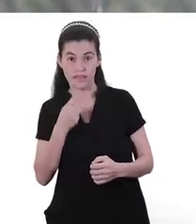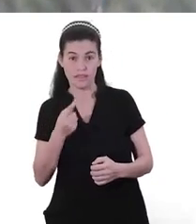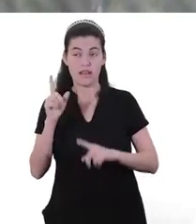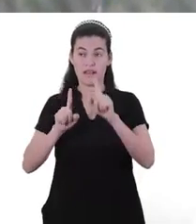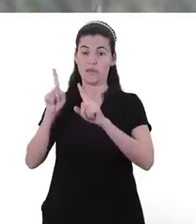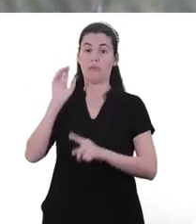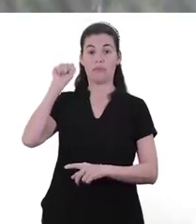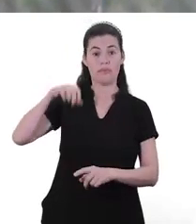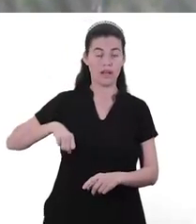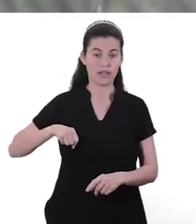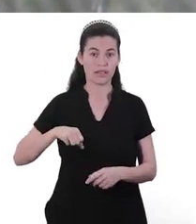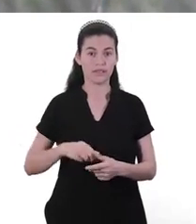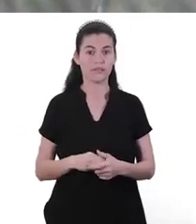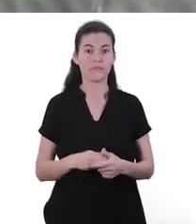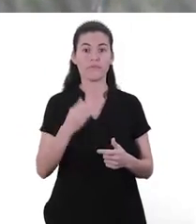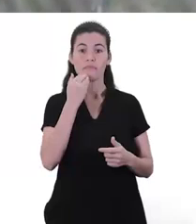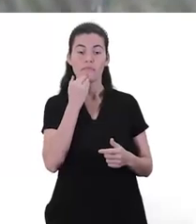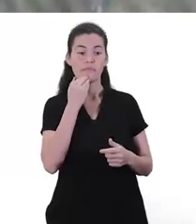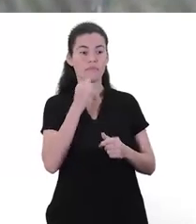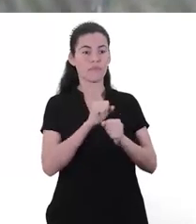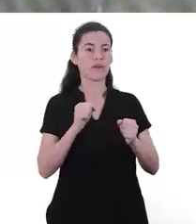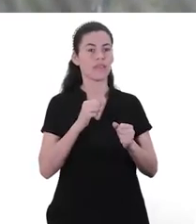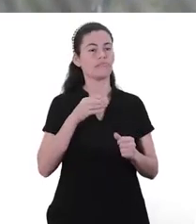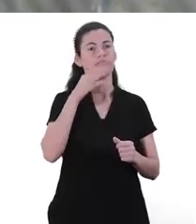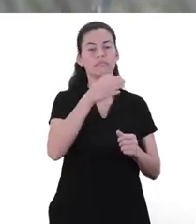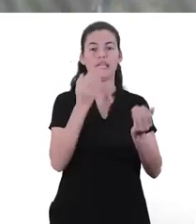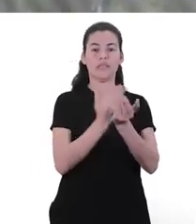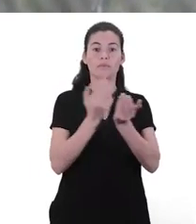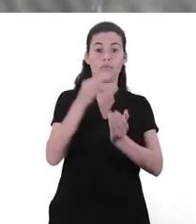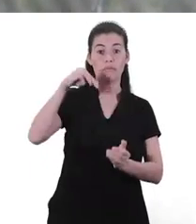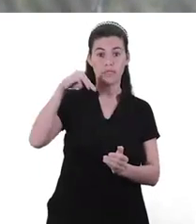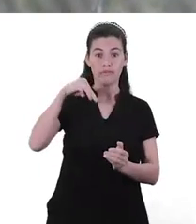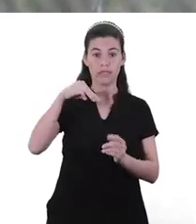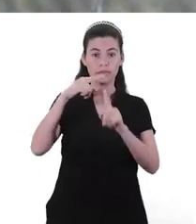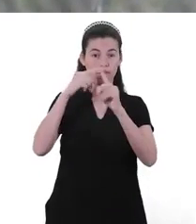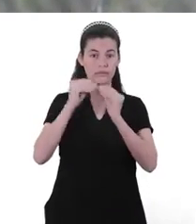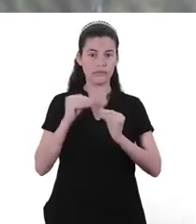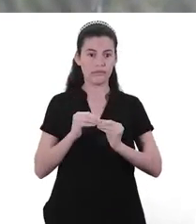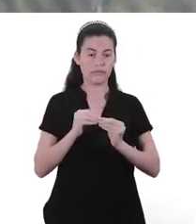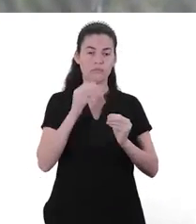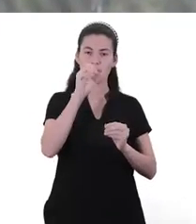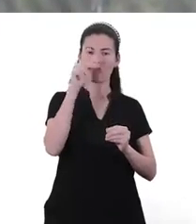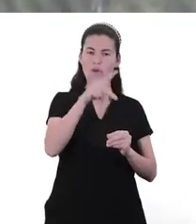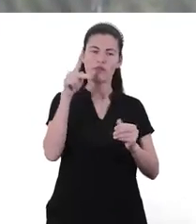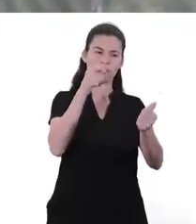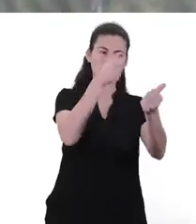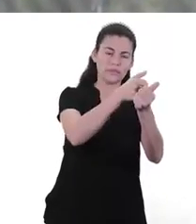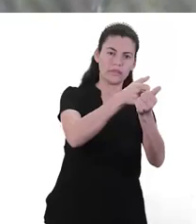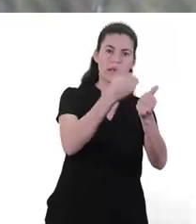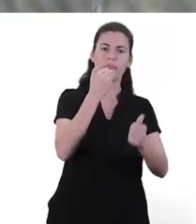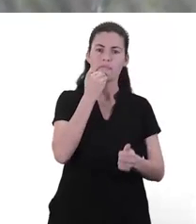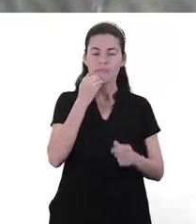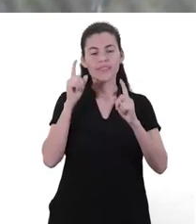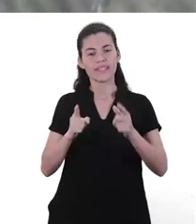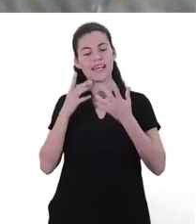importante que él, no sé, vaya a estudiar particular matemática, y no se le da esa importancia al arte. Entonces es